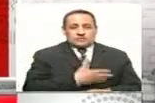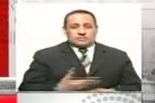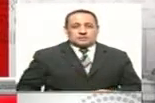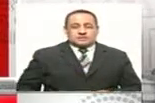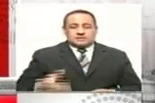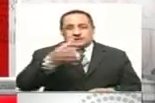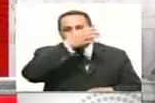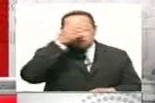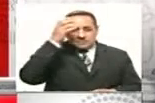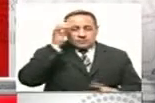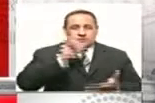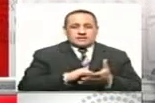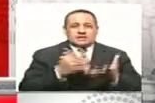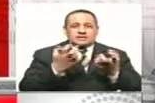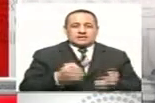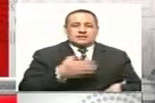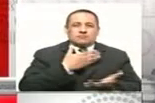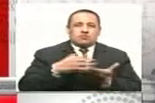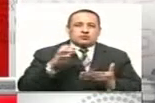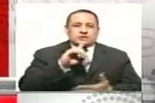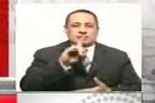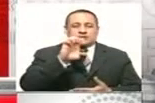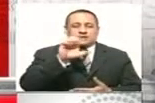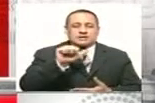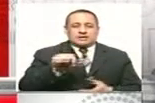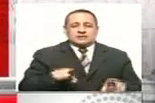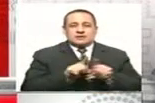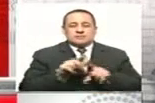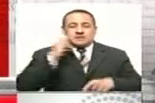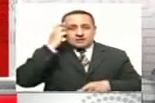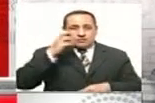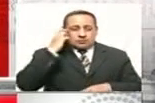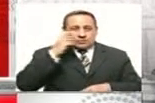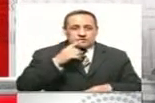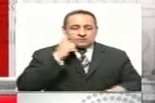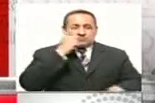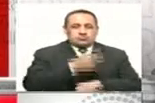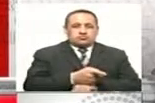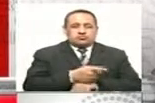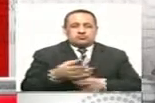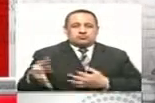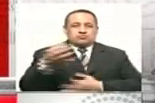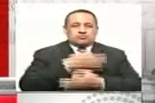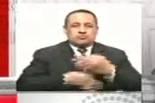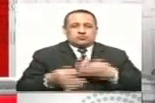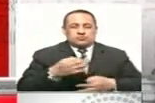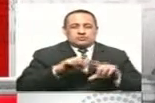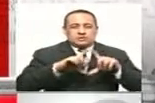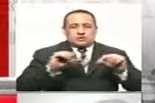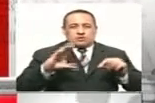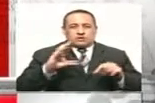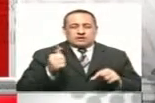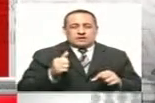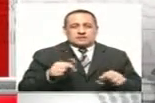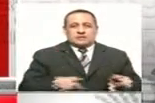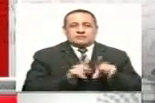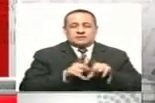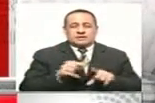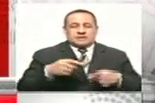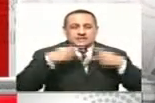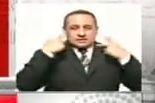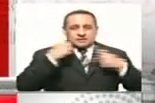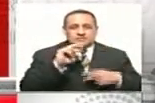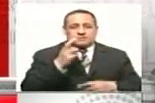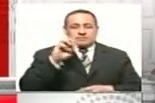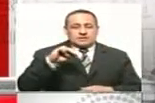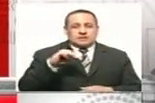quienes han prometido expulsar a la DEA y terminar con la política de interdicción de cultivos ilegales de coca en el Brain?